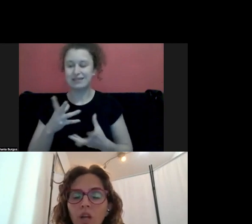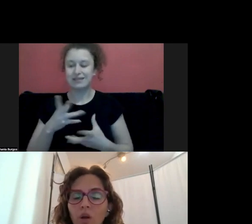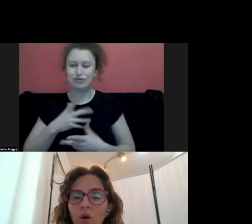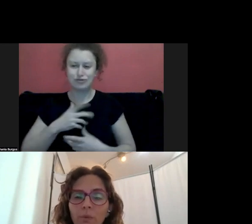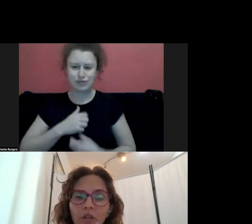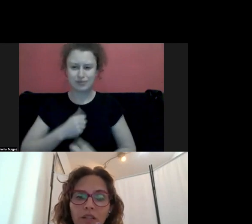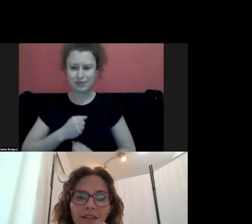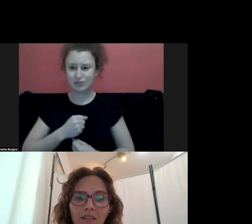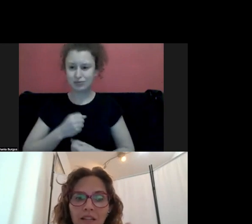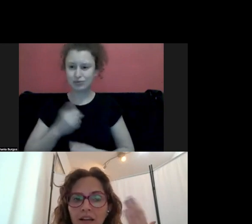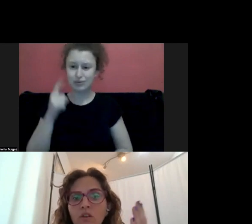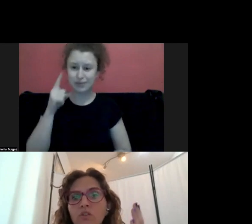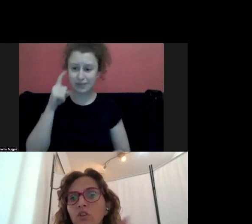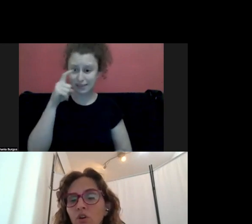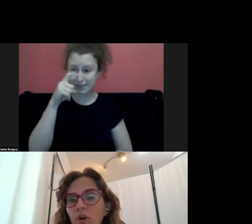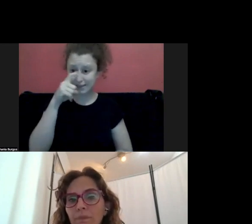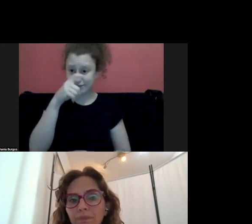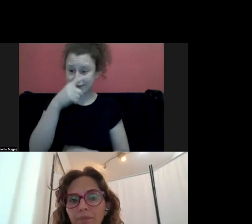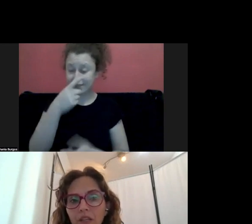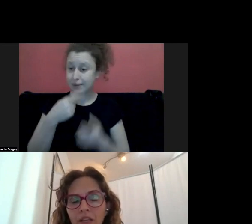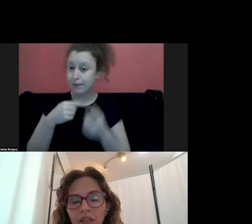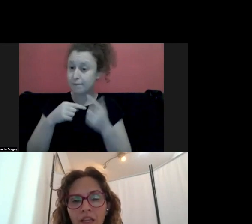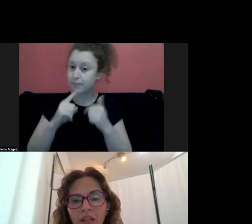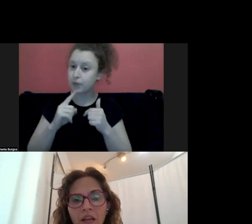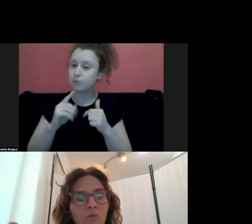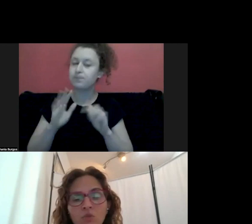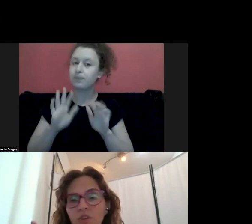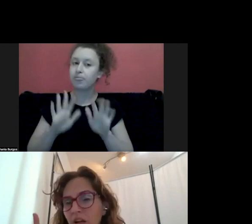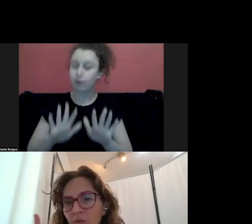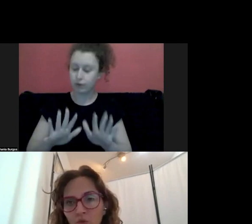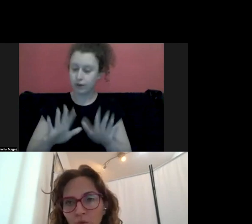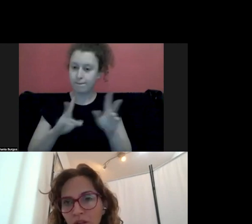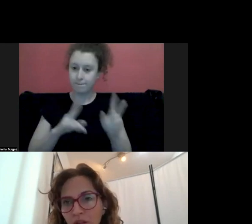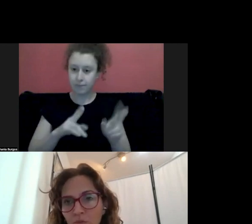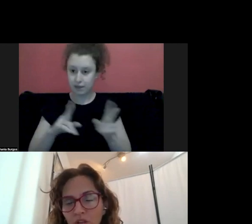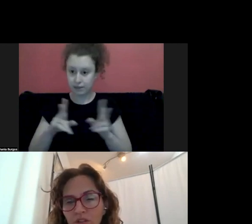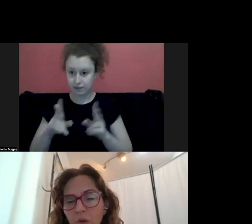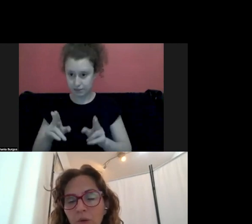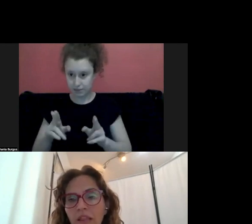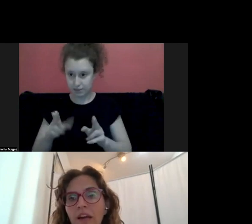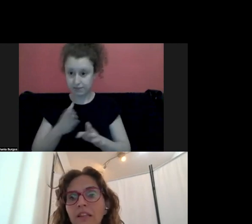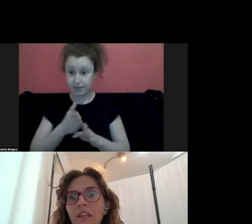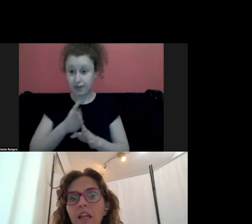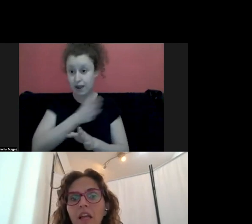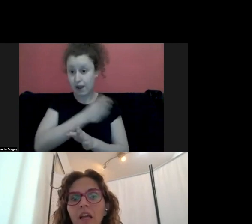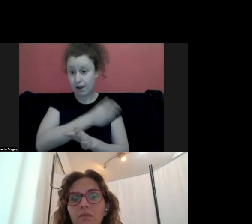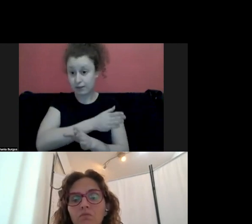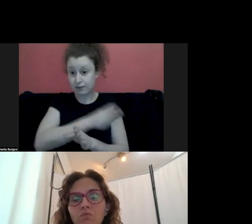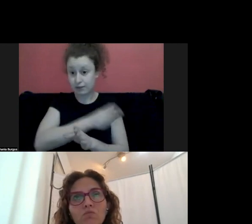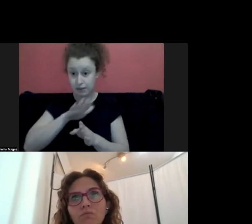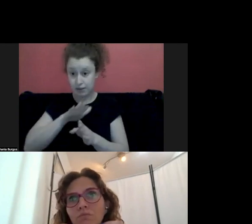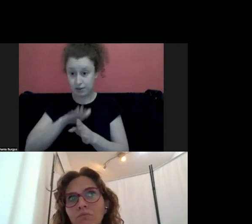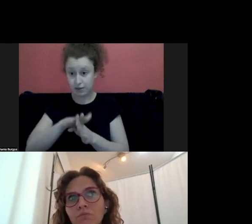impacto. Porque antes del diagnóstico hay mucho miedo, mucha inseguridad.